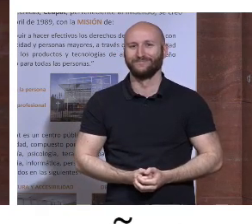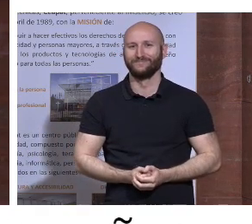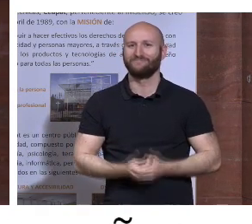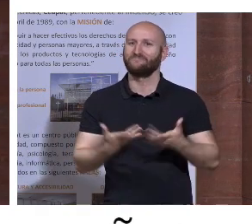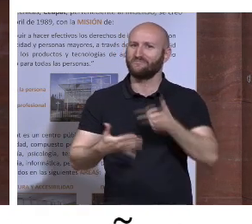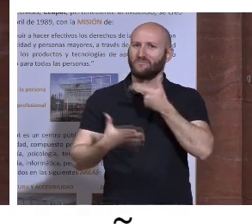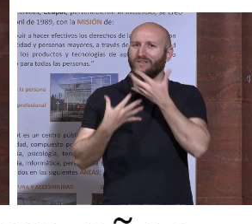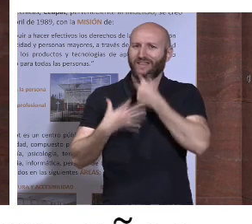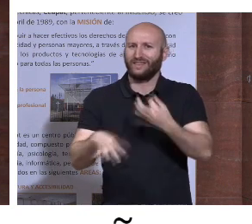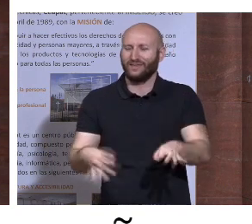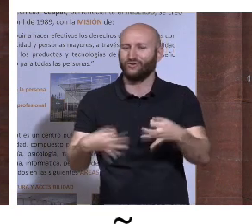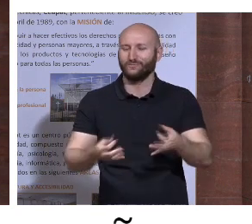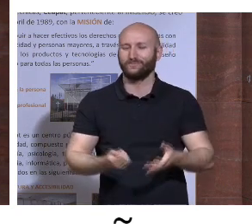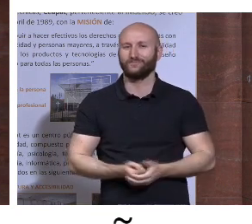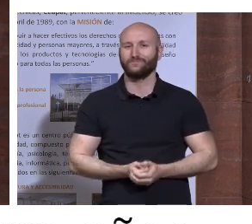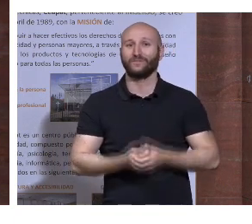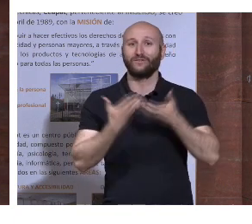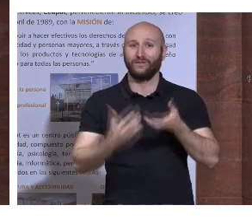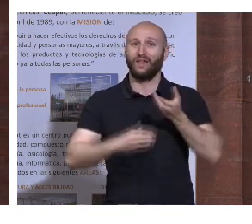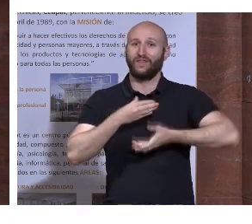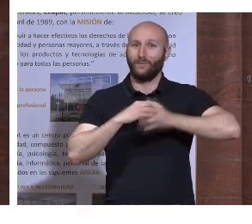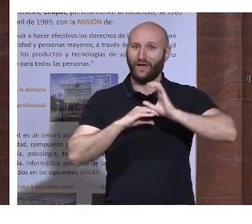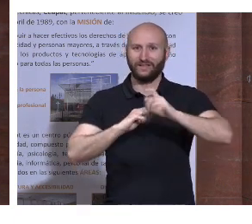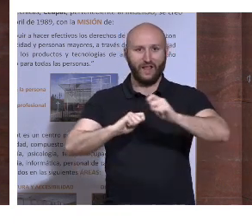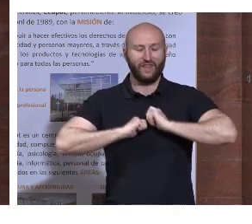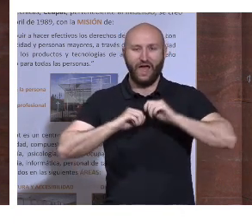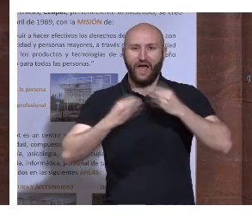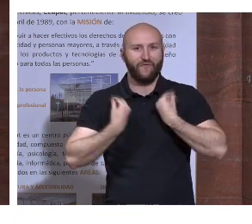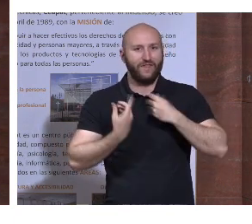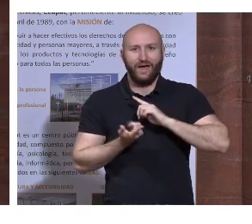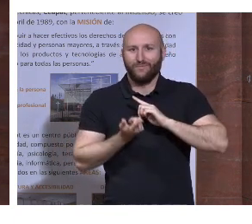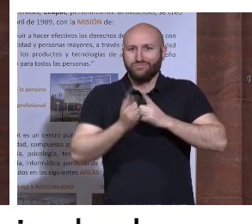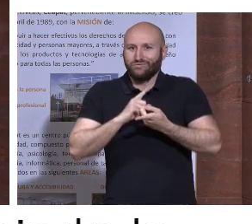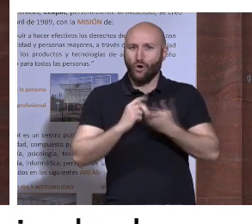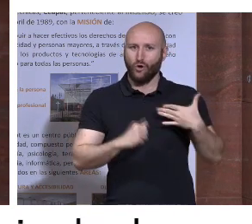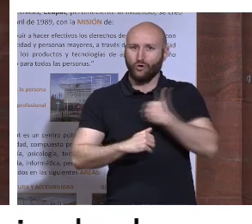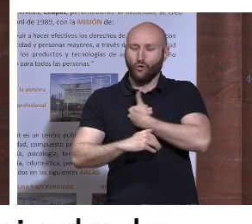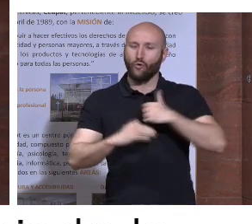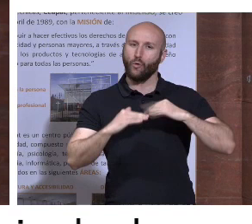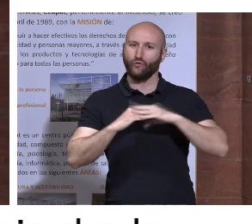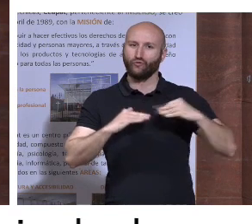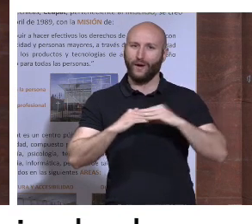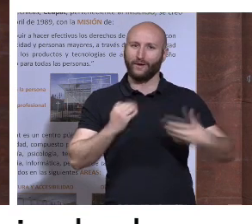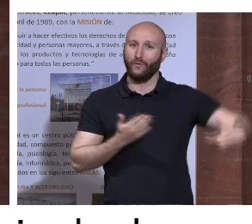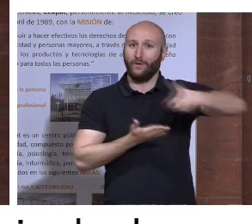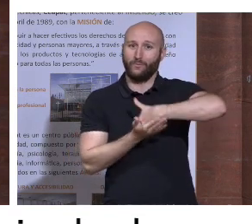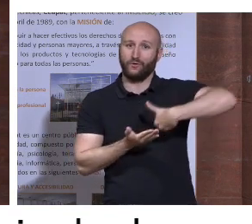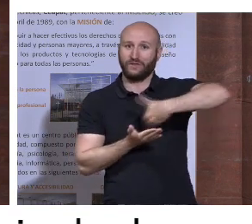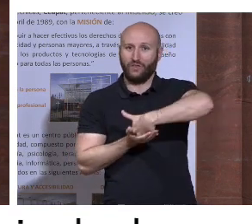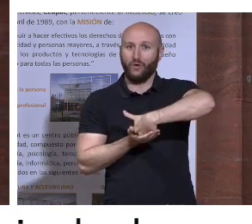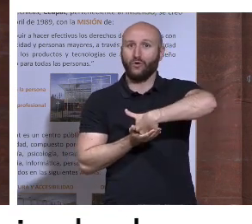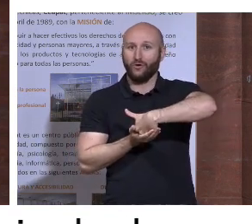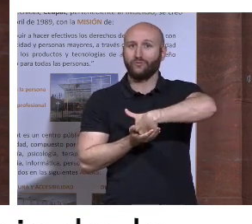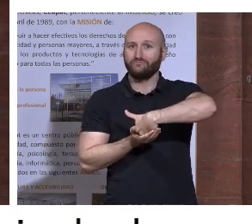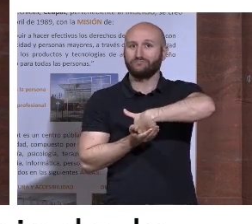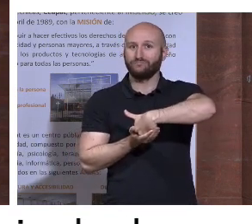sencillo. Entonces, el CEAPAT me ha cambiado la vida como usuario aportando pues